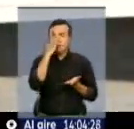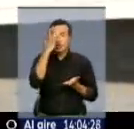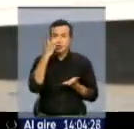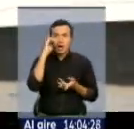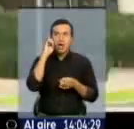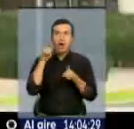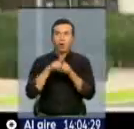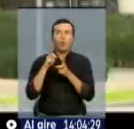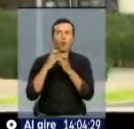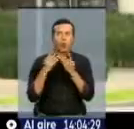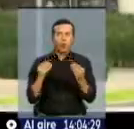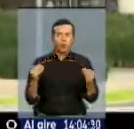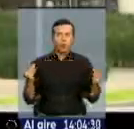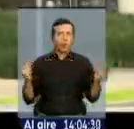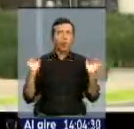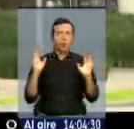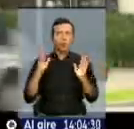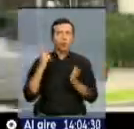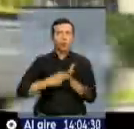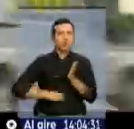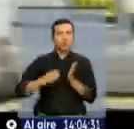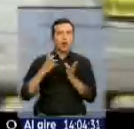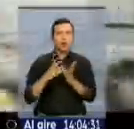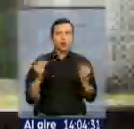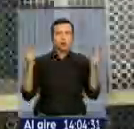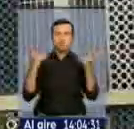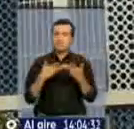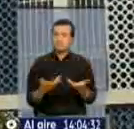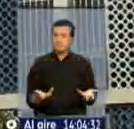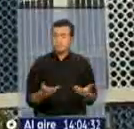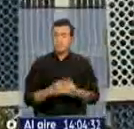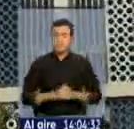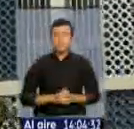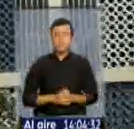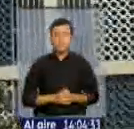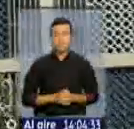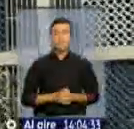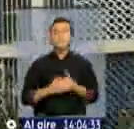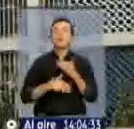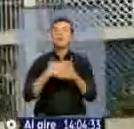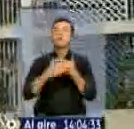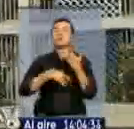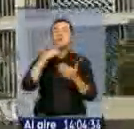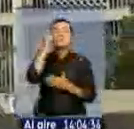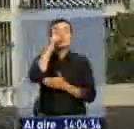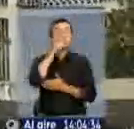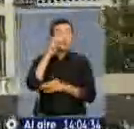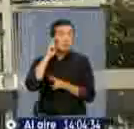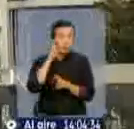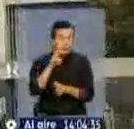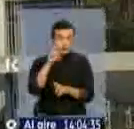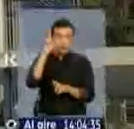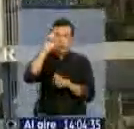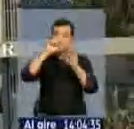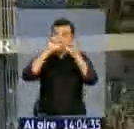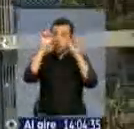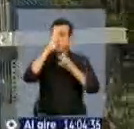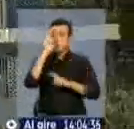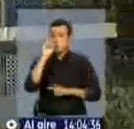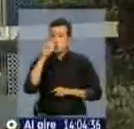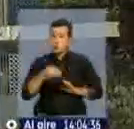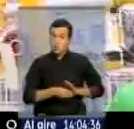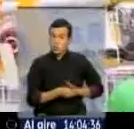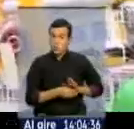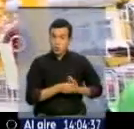acuerdo de reparación logrado con el gobierno anterior y la multinacional. No obstante, la fiscalía investiga si Odebrecht sobornó al excontralor para liberarse